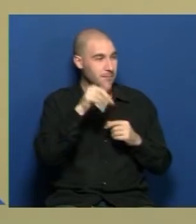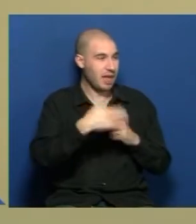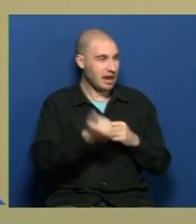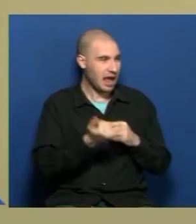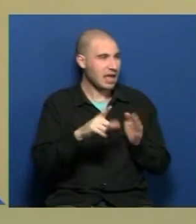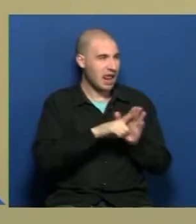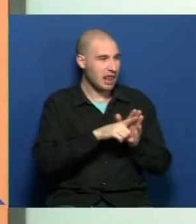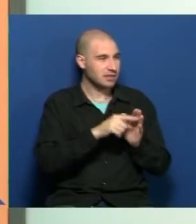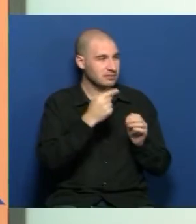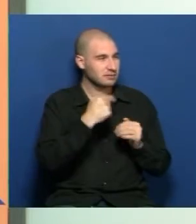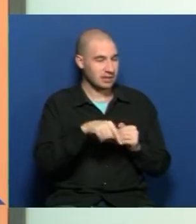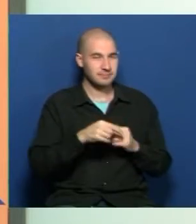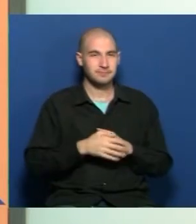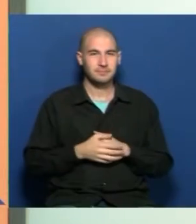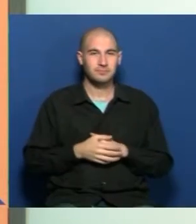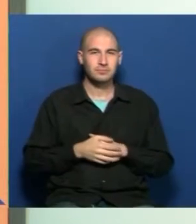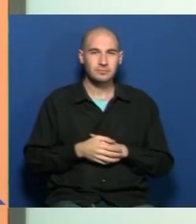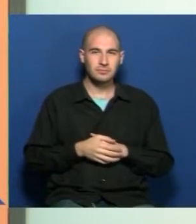con una ley del 2009, ¿no?